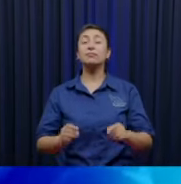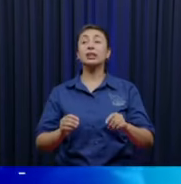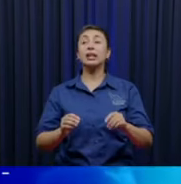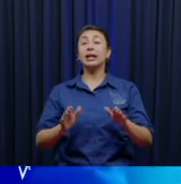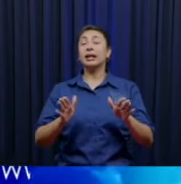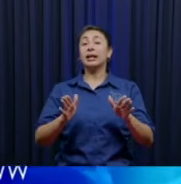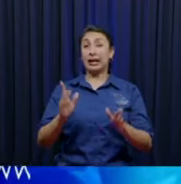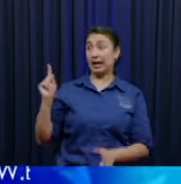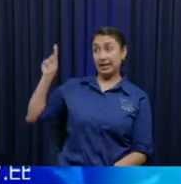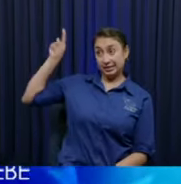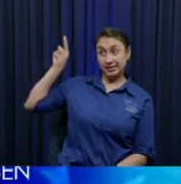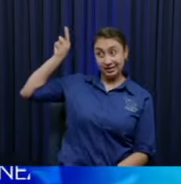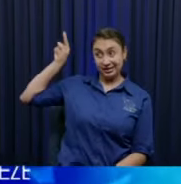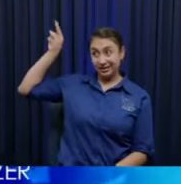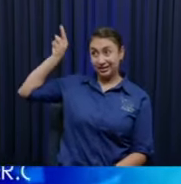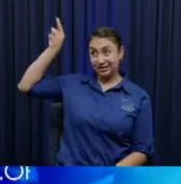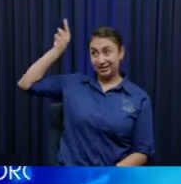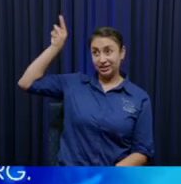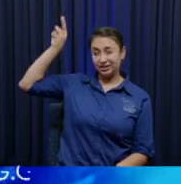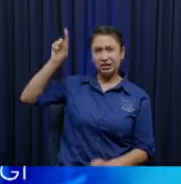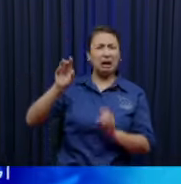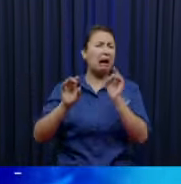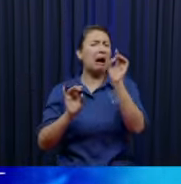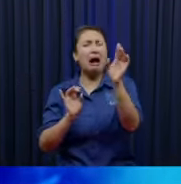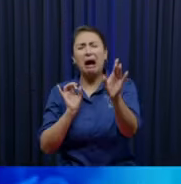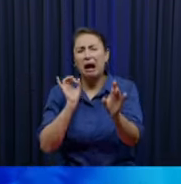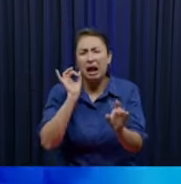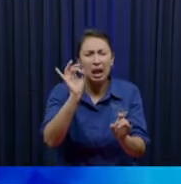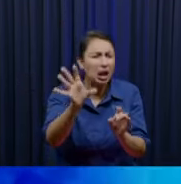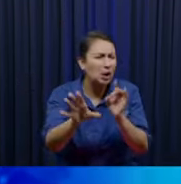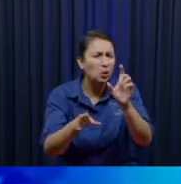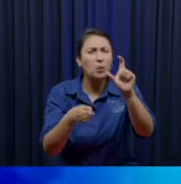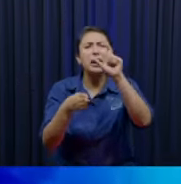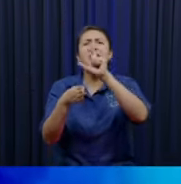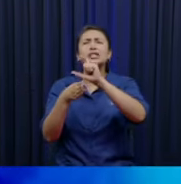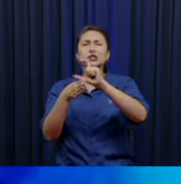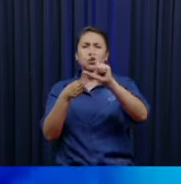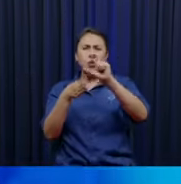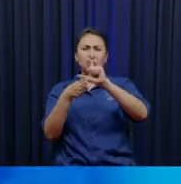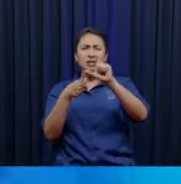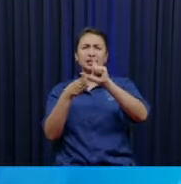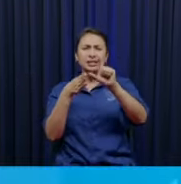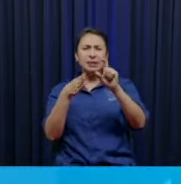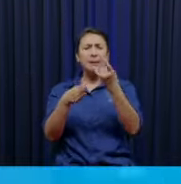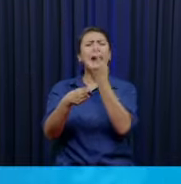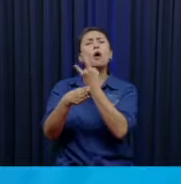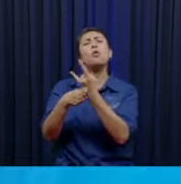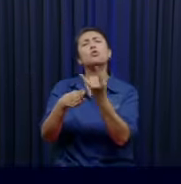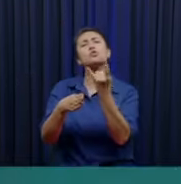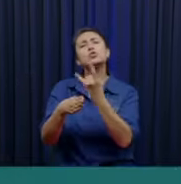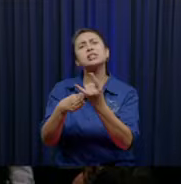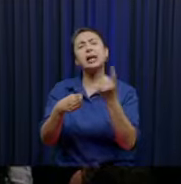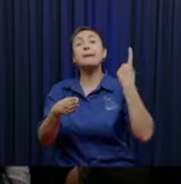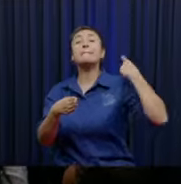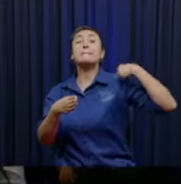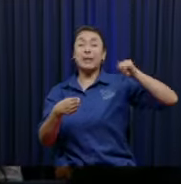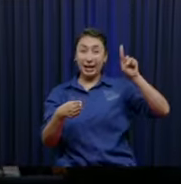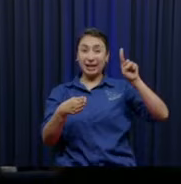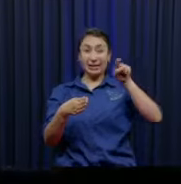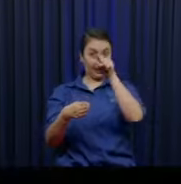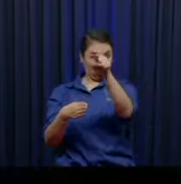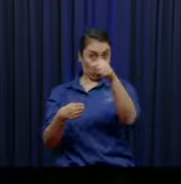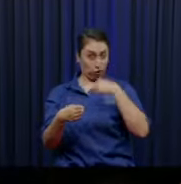que pusimos y que explicamos en el primer servicio. Herramientas de transformación. La sabiduría te transforma,